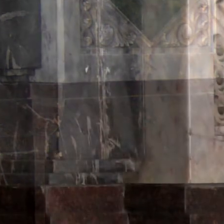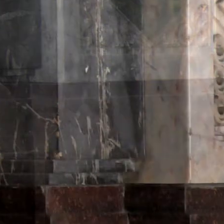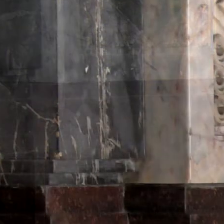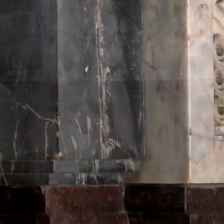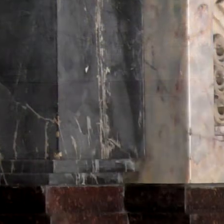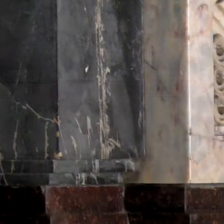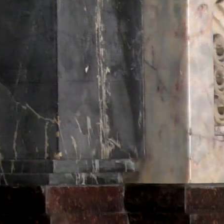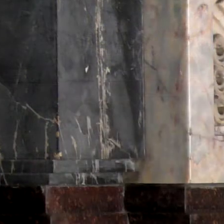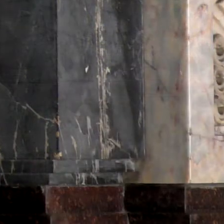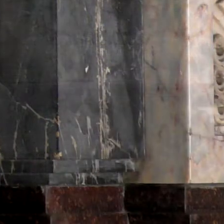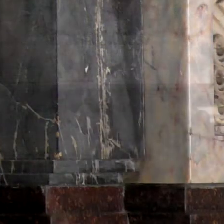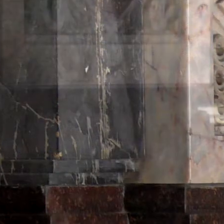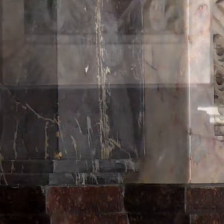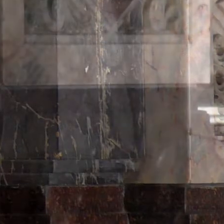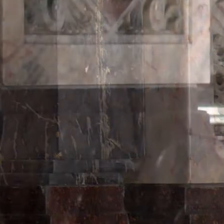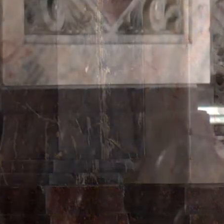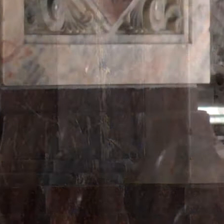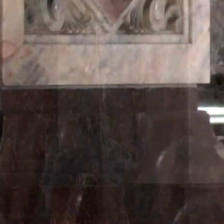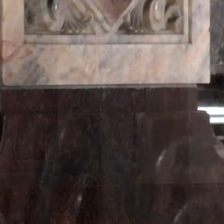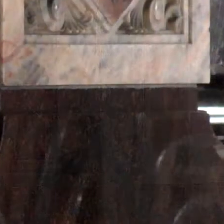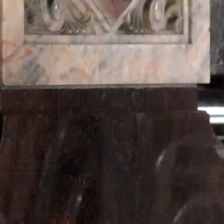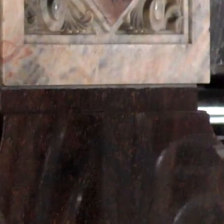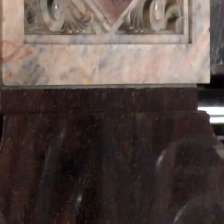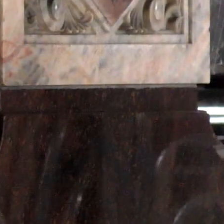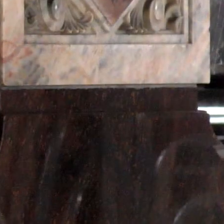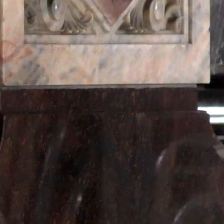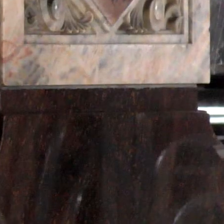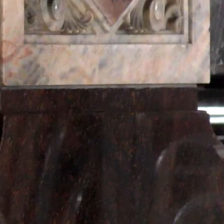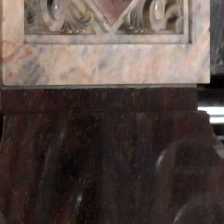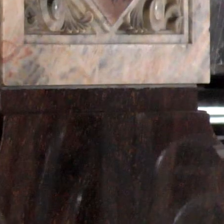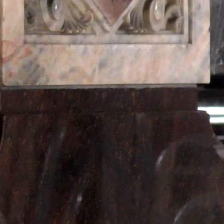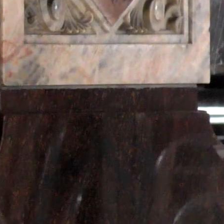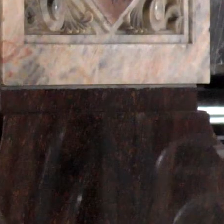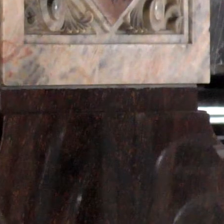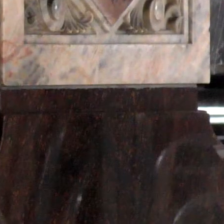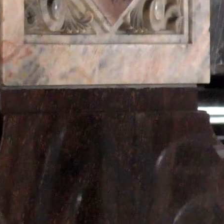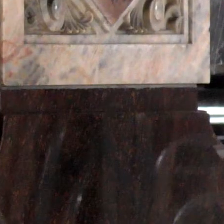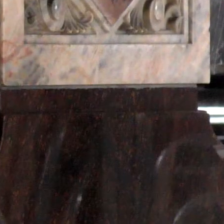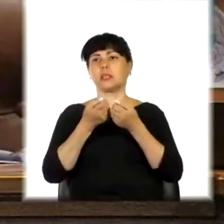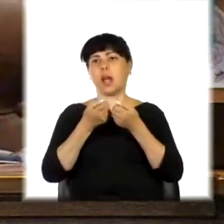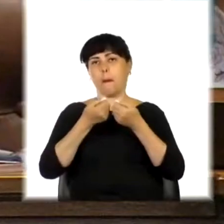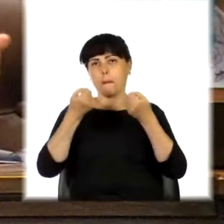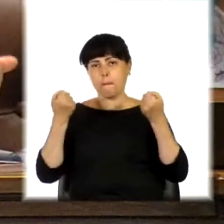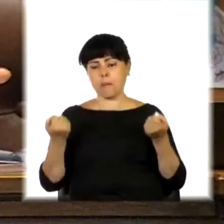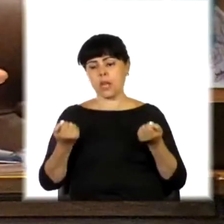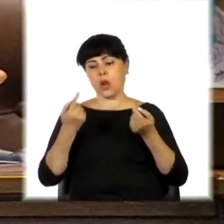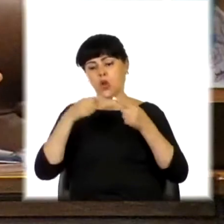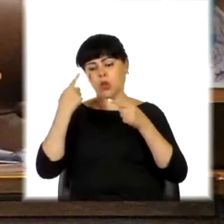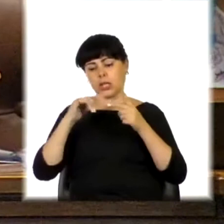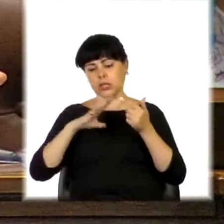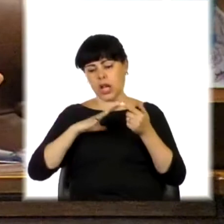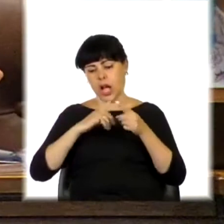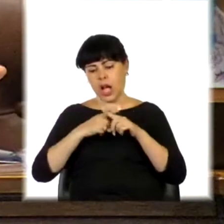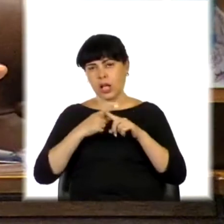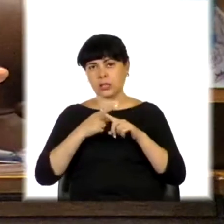pública se crean nuevos mecanismos se perfeccionan se amplían otros que ya existen y eso lo que